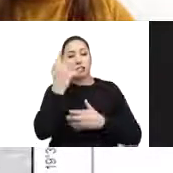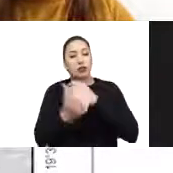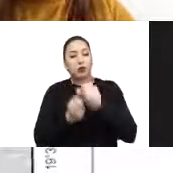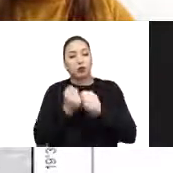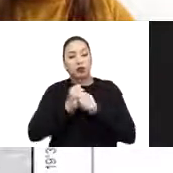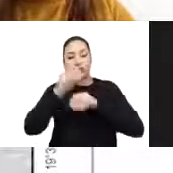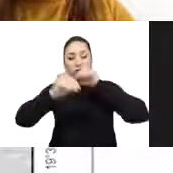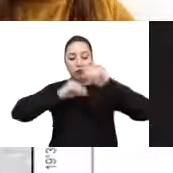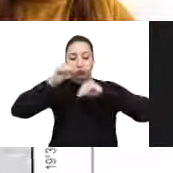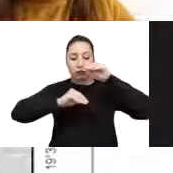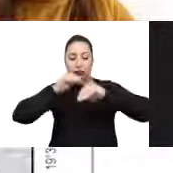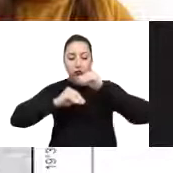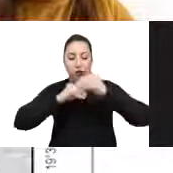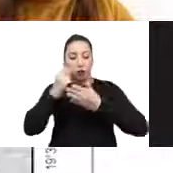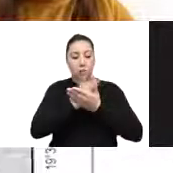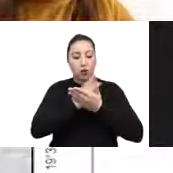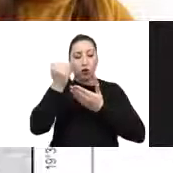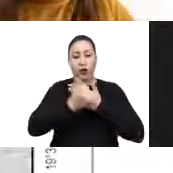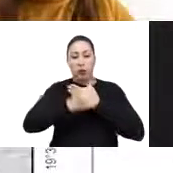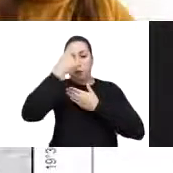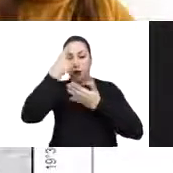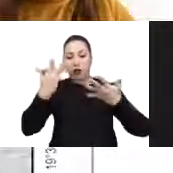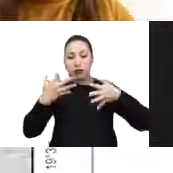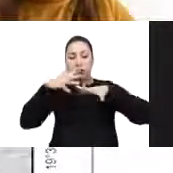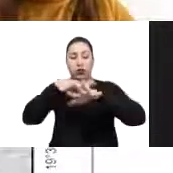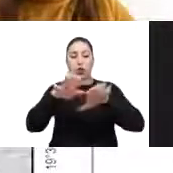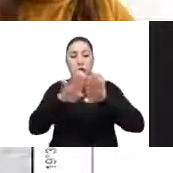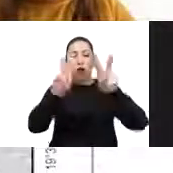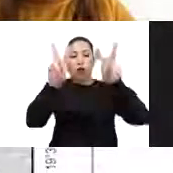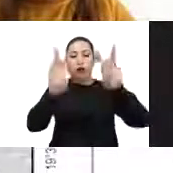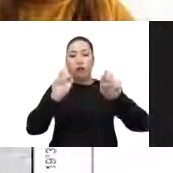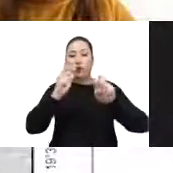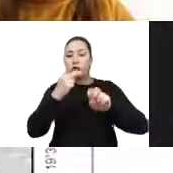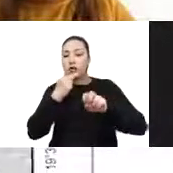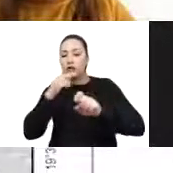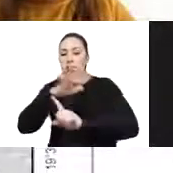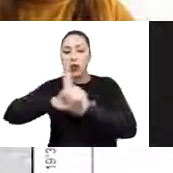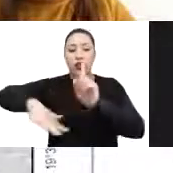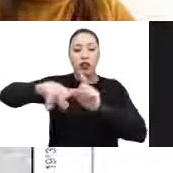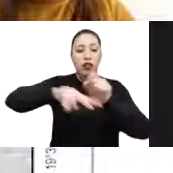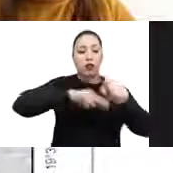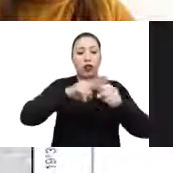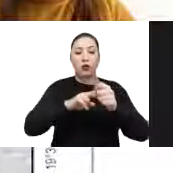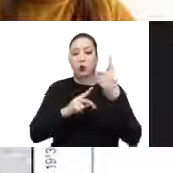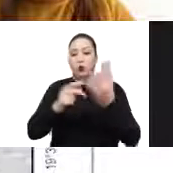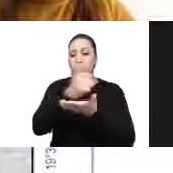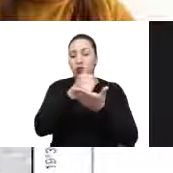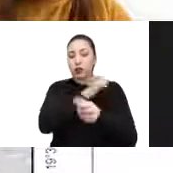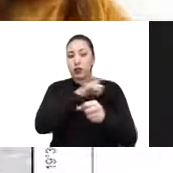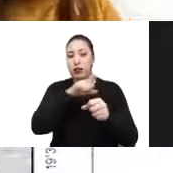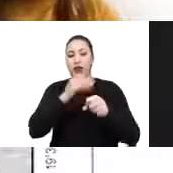de adaptación al cambio climático basado en la naturaleza en una ciudad. Aquí nada más les